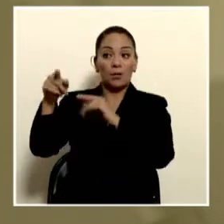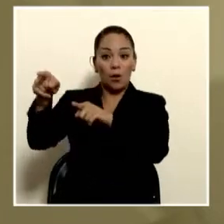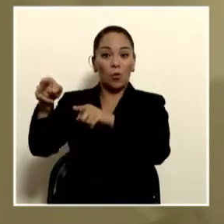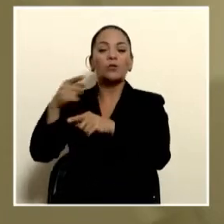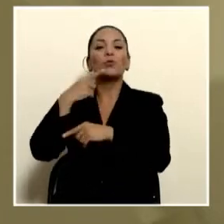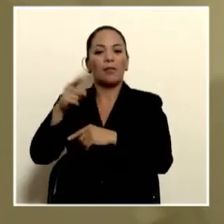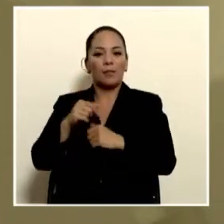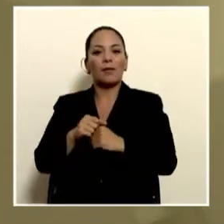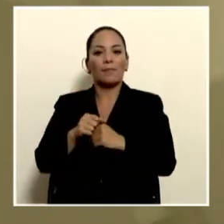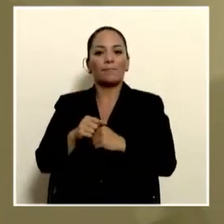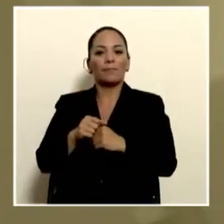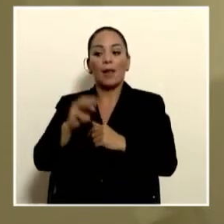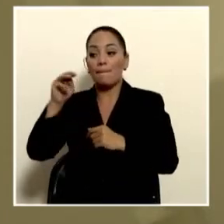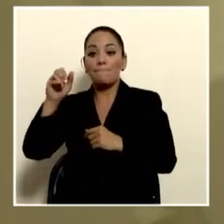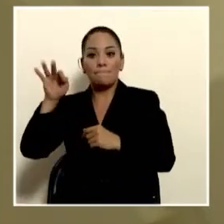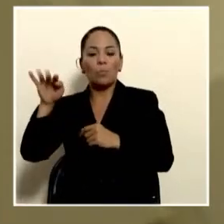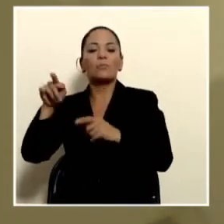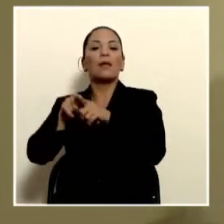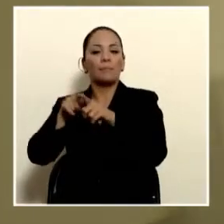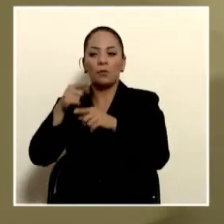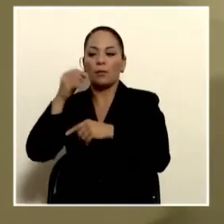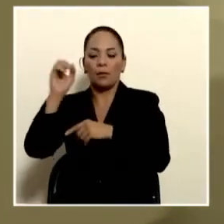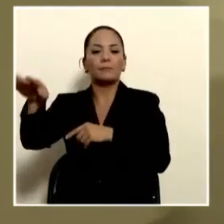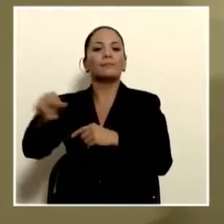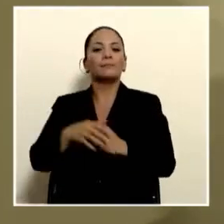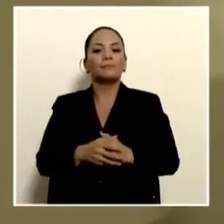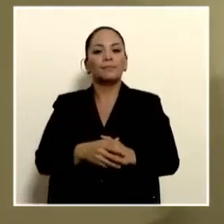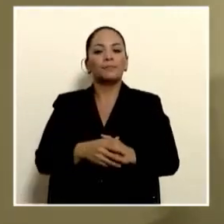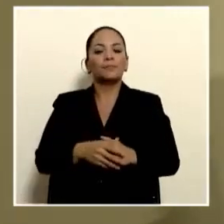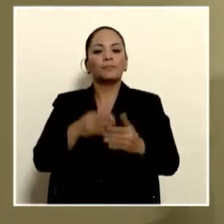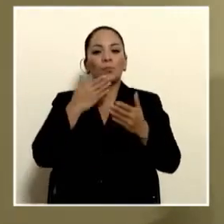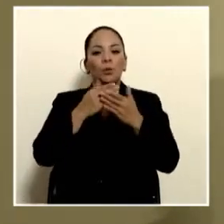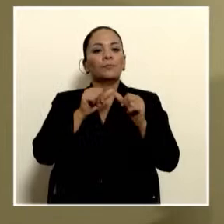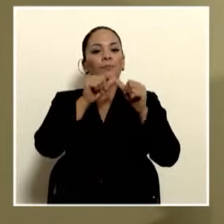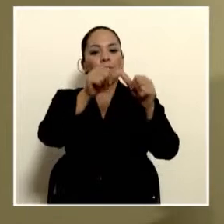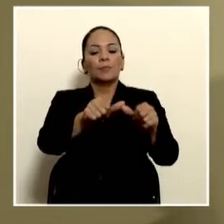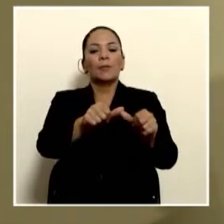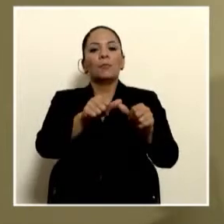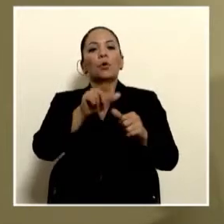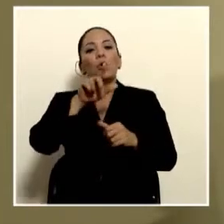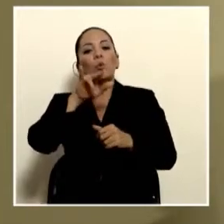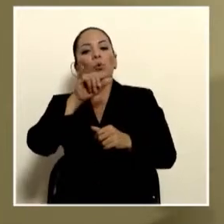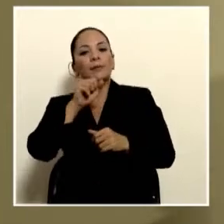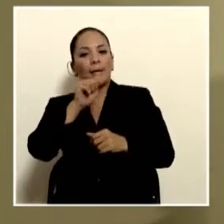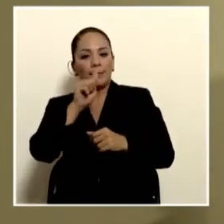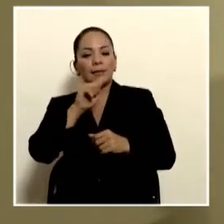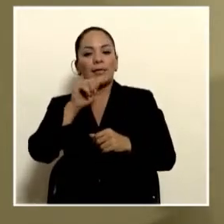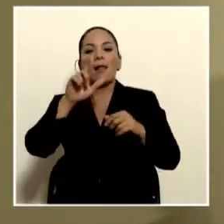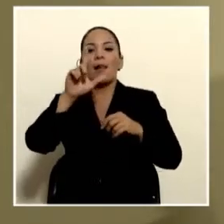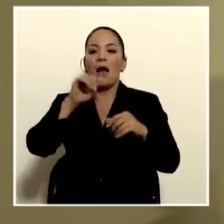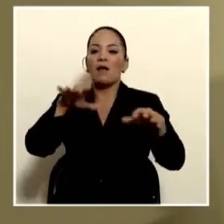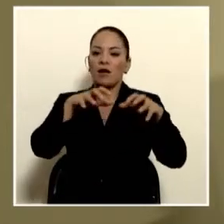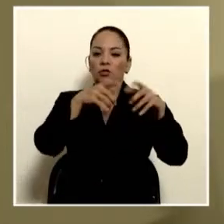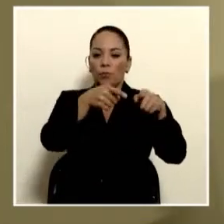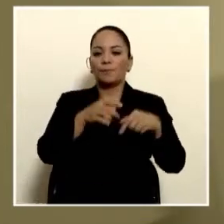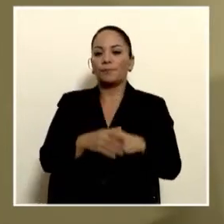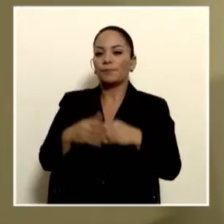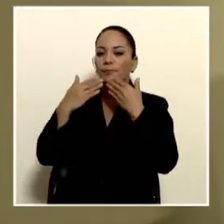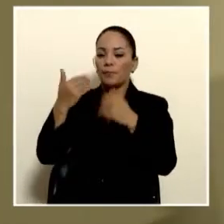ministro de Obras Públicas y Transportes. Gracias. Continuamos con Luis Álvarez de La Reacción. Gracias,